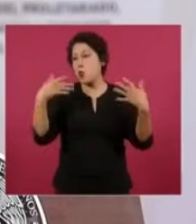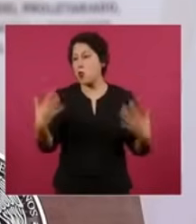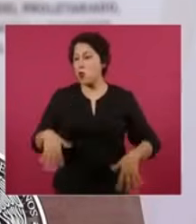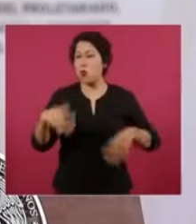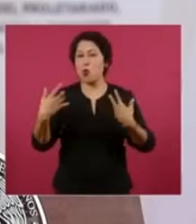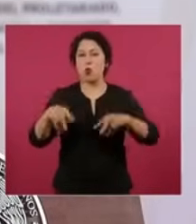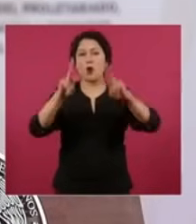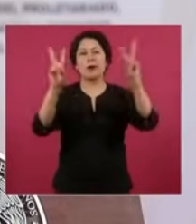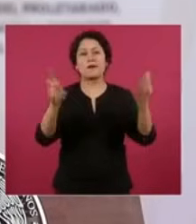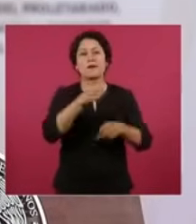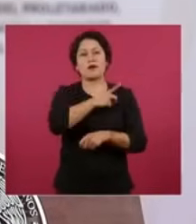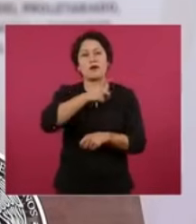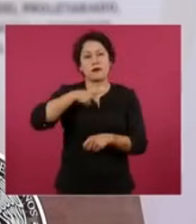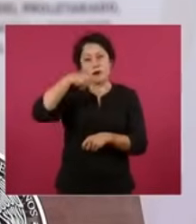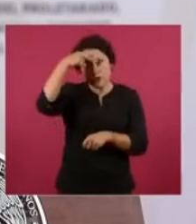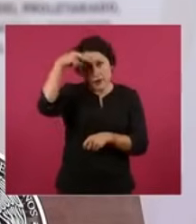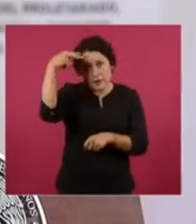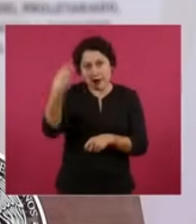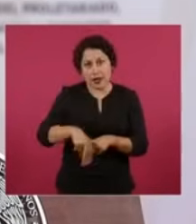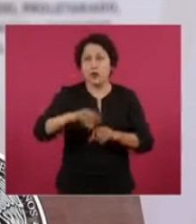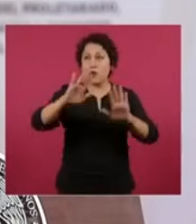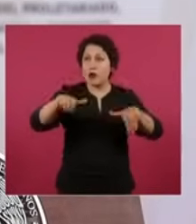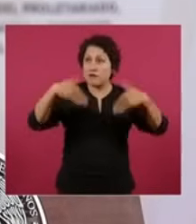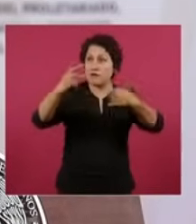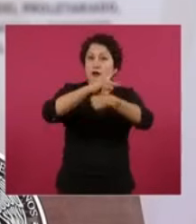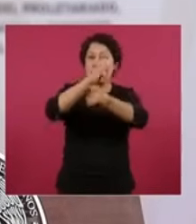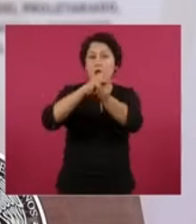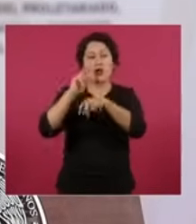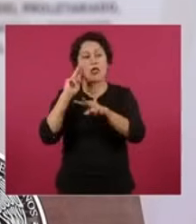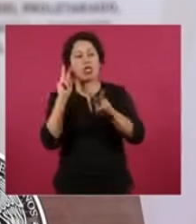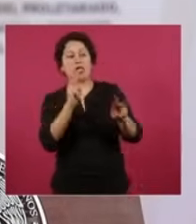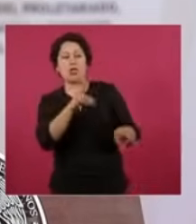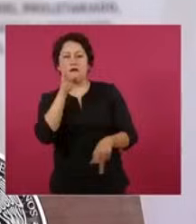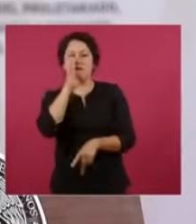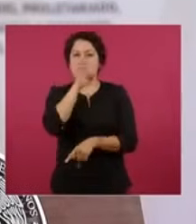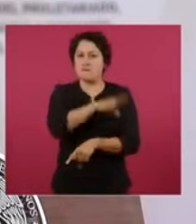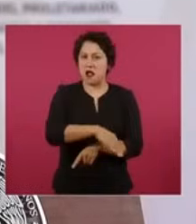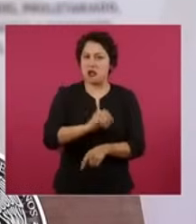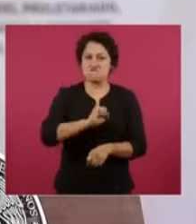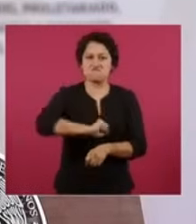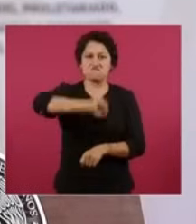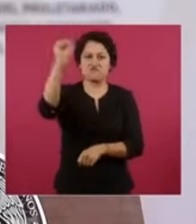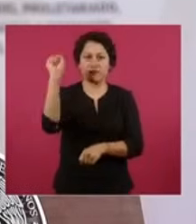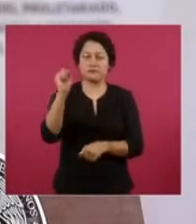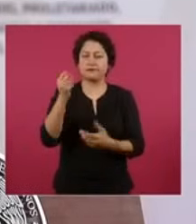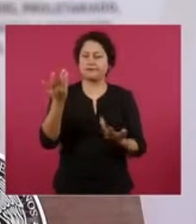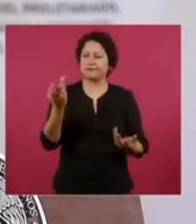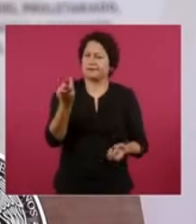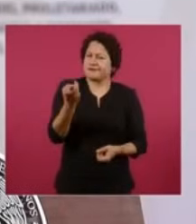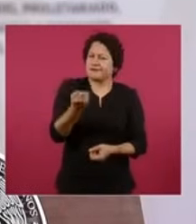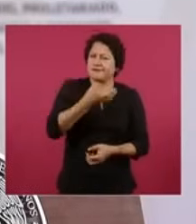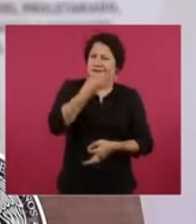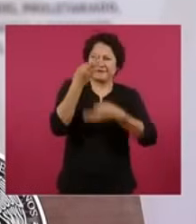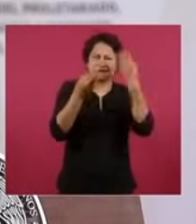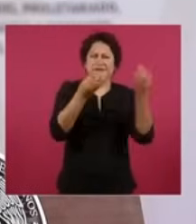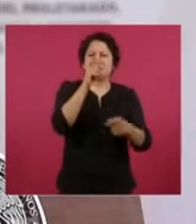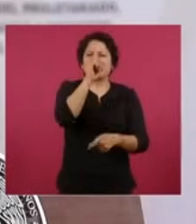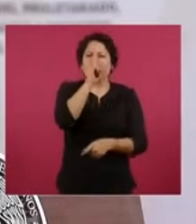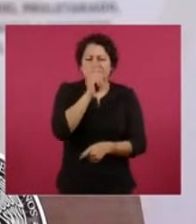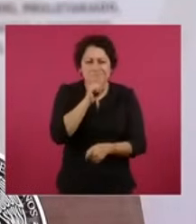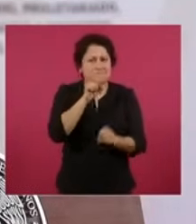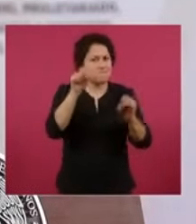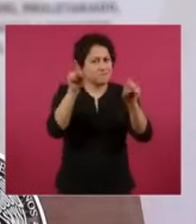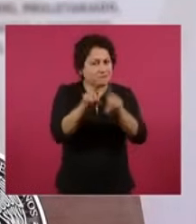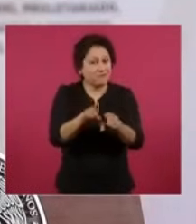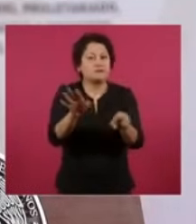de los inversionistas en México. Pero también resultó falso, aunque en medios de comunicación en redes sociales